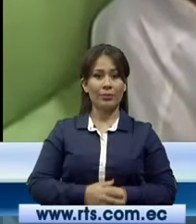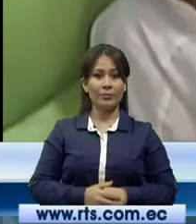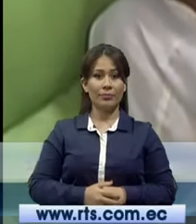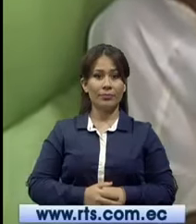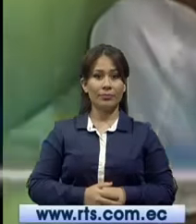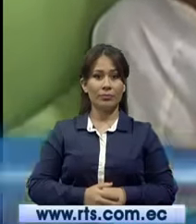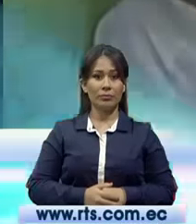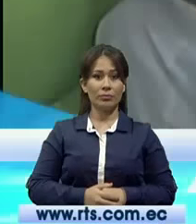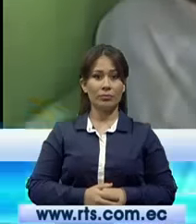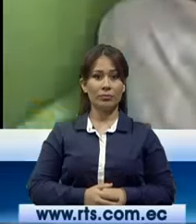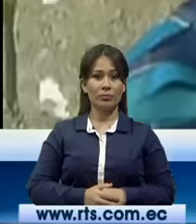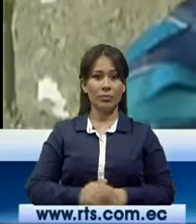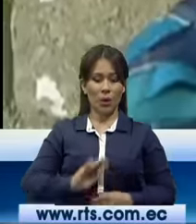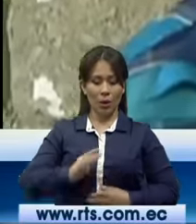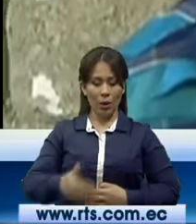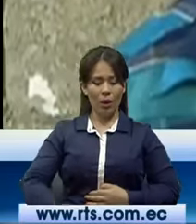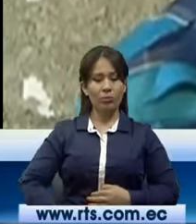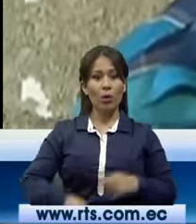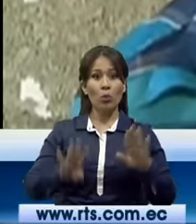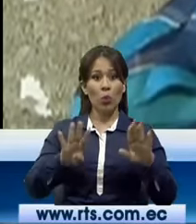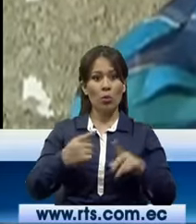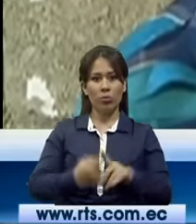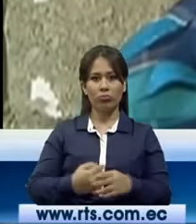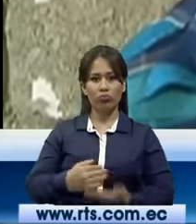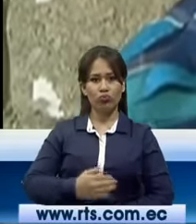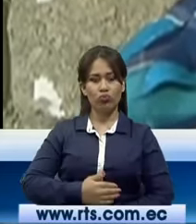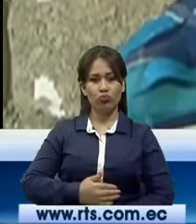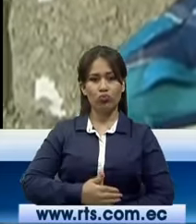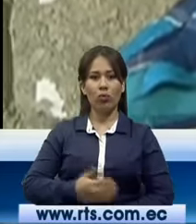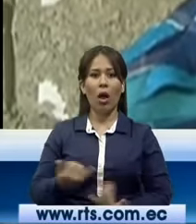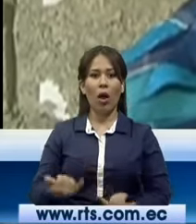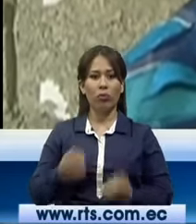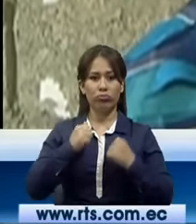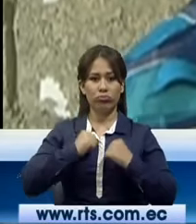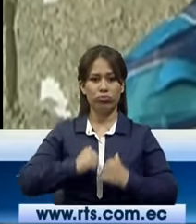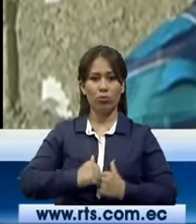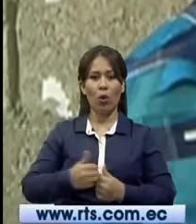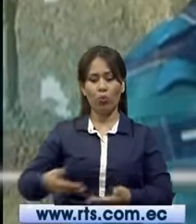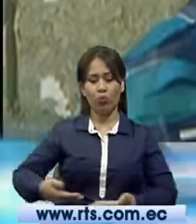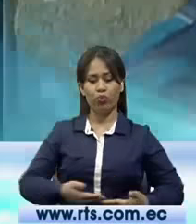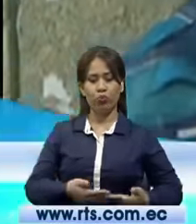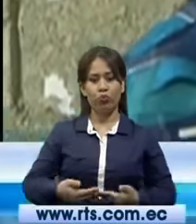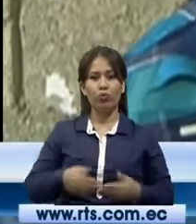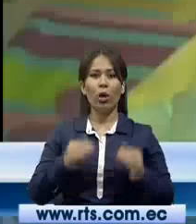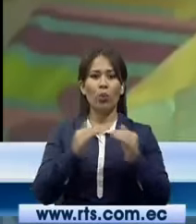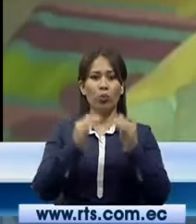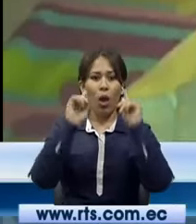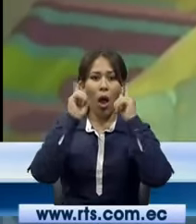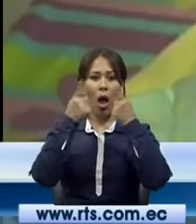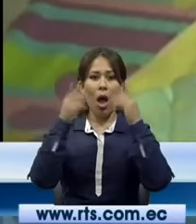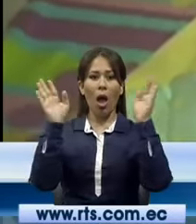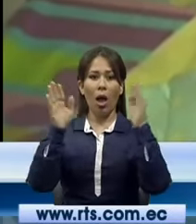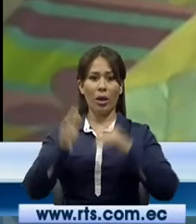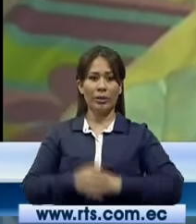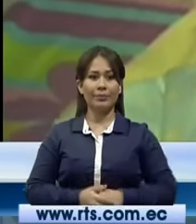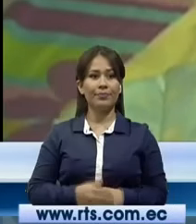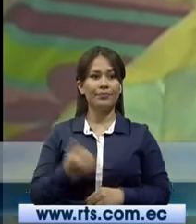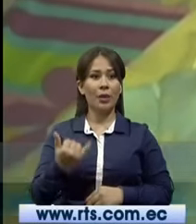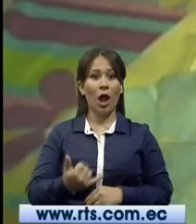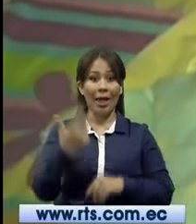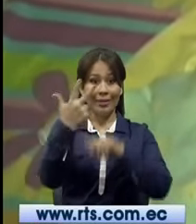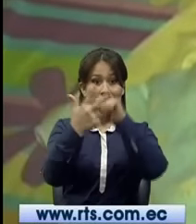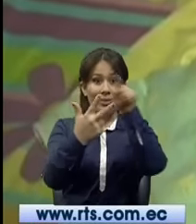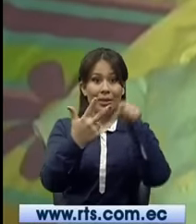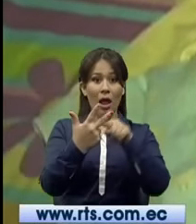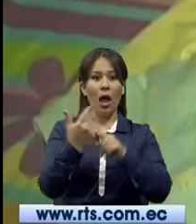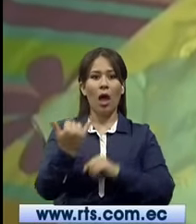estuvo sobre el vientre. Acá yo, de sorpresa, esta angelita que acaba de fallecer. De las 3, me han quedado 2 nomás. Ella